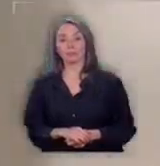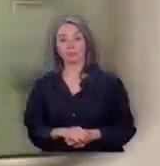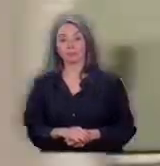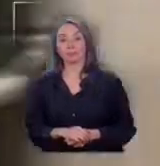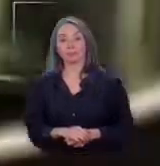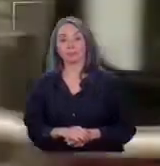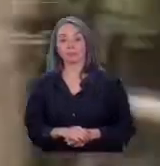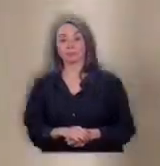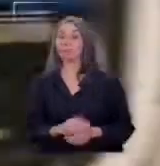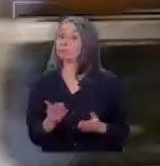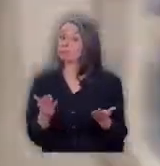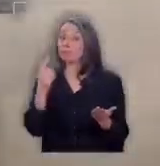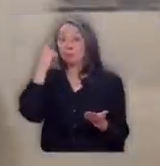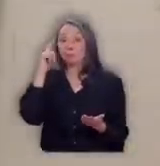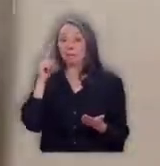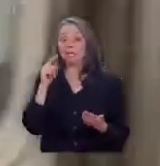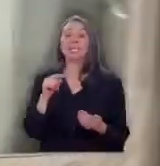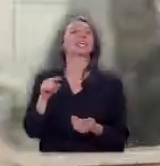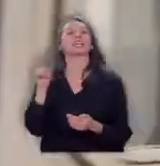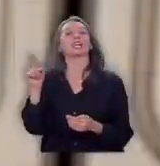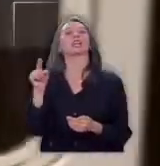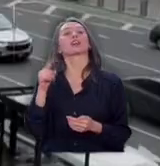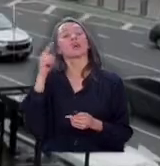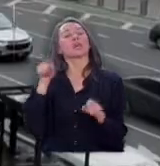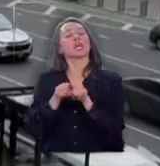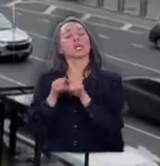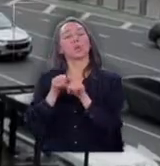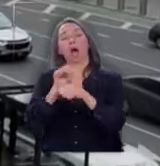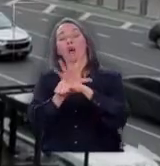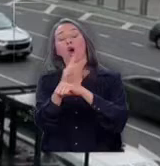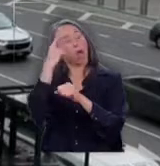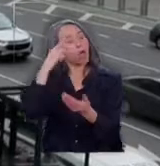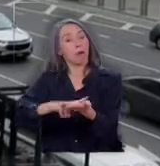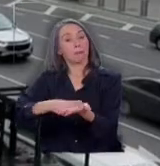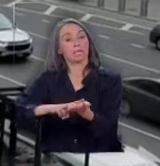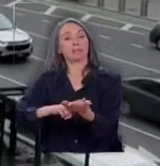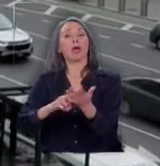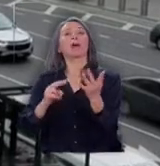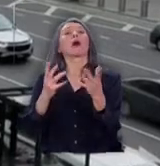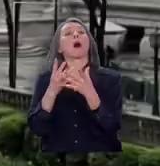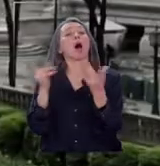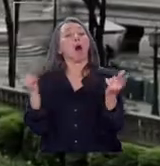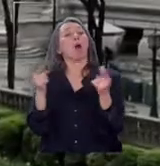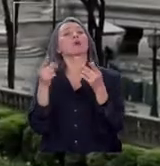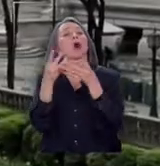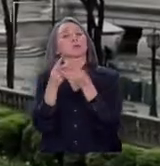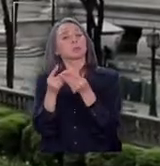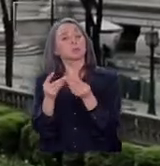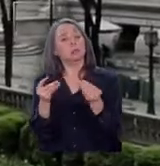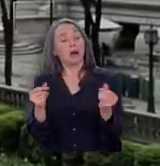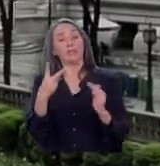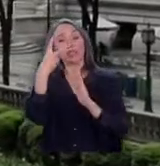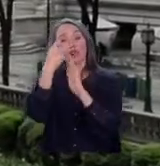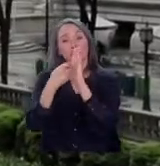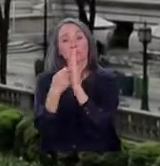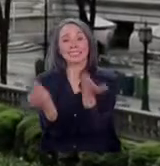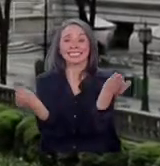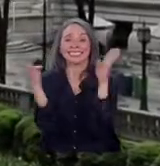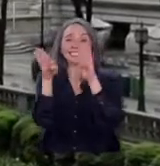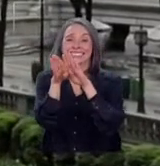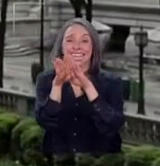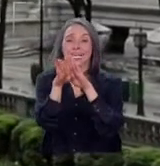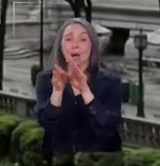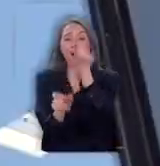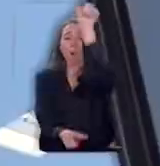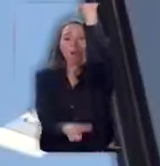pandemia sin embargo La pesadilla pareciera irse suavizando Es que luego de estar más de dos meses cerrada la ciudad de los